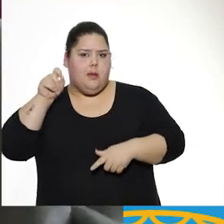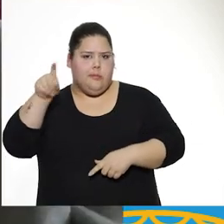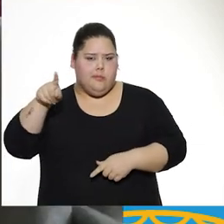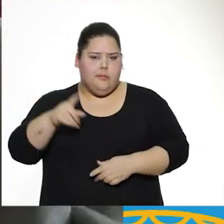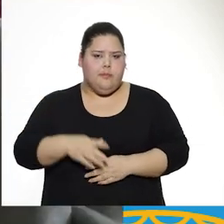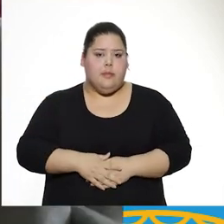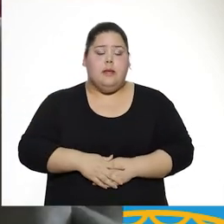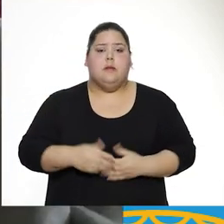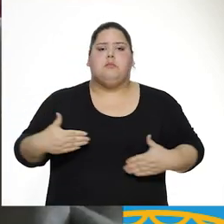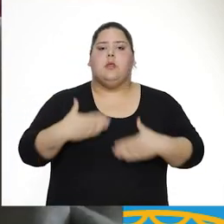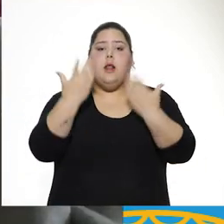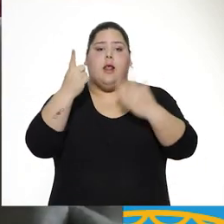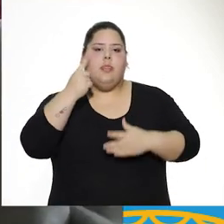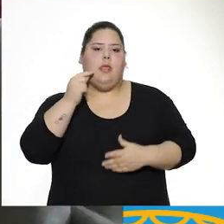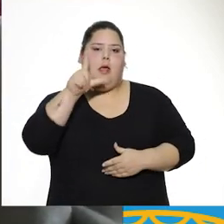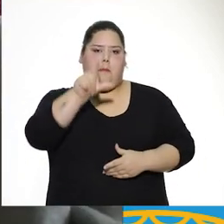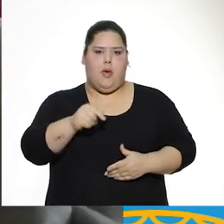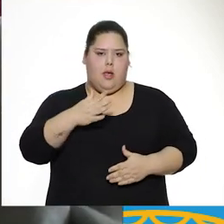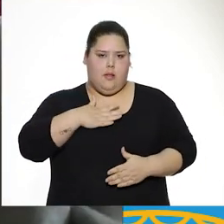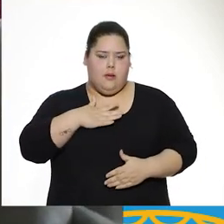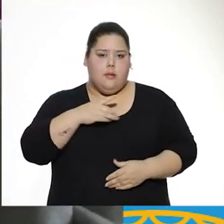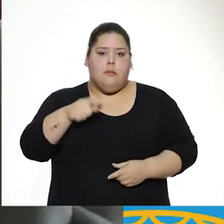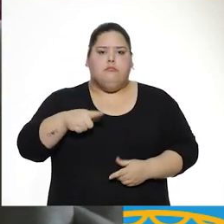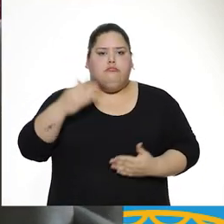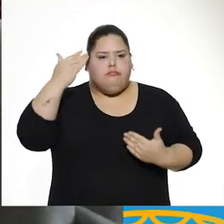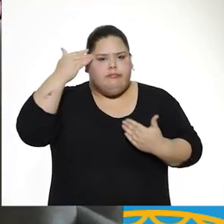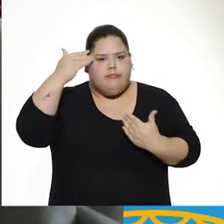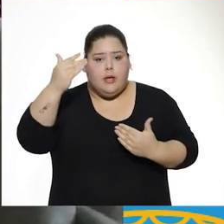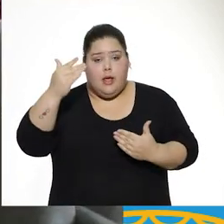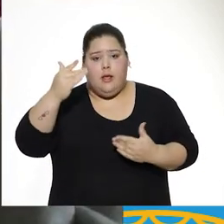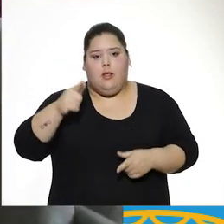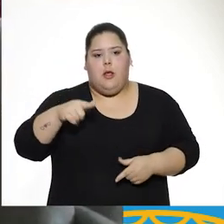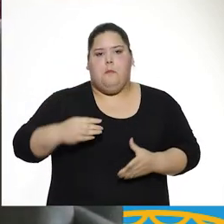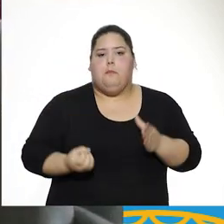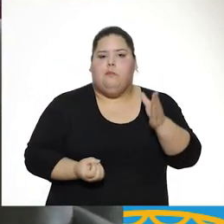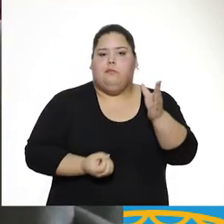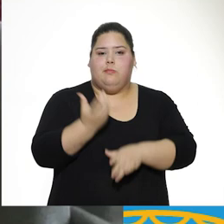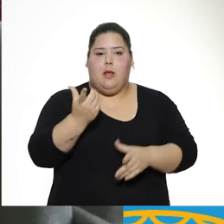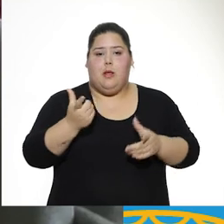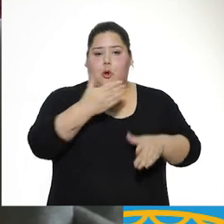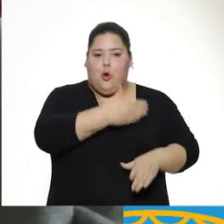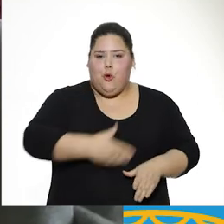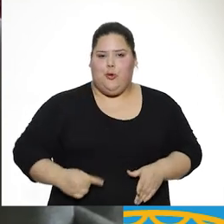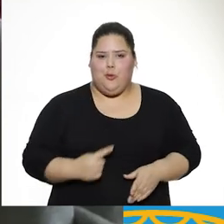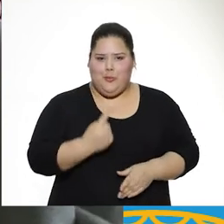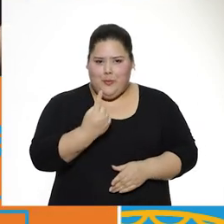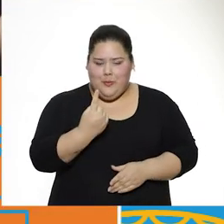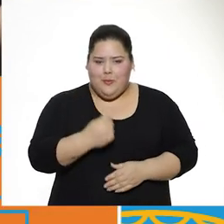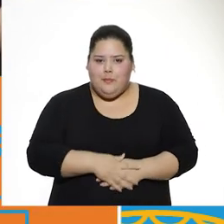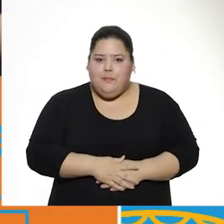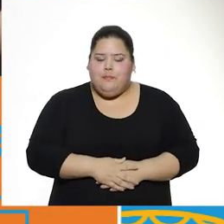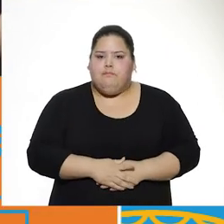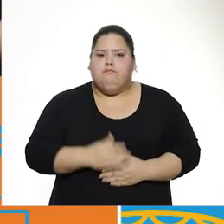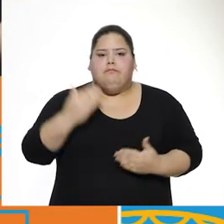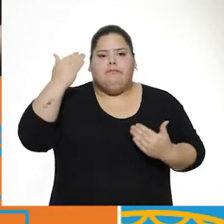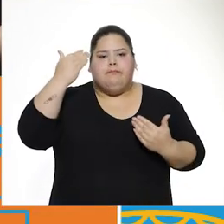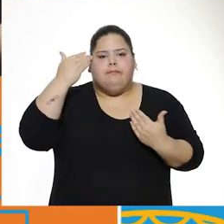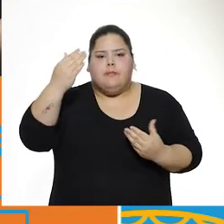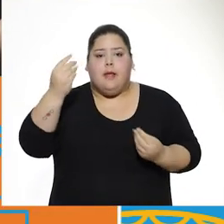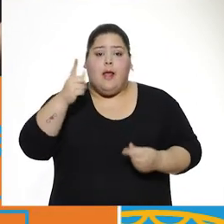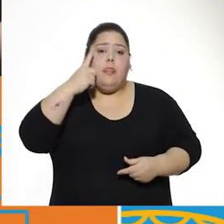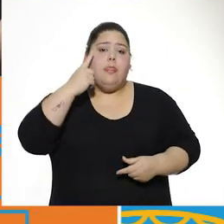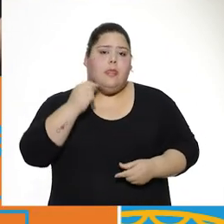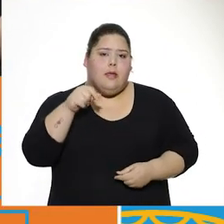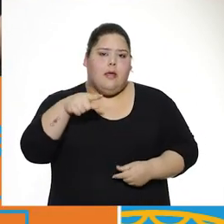España. Se celebra el Día de la Patria, conmemorando cuando se conformó el primer gobierno. Se celebra el